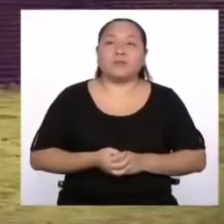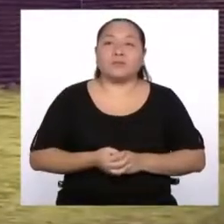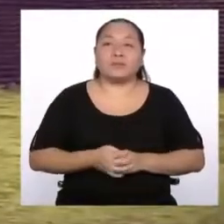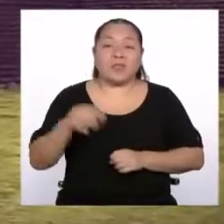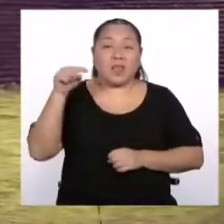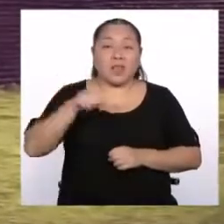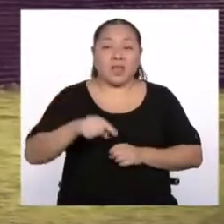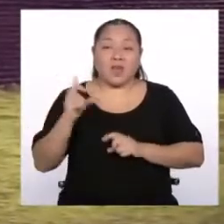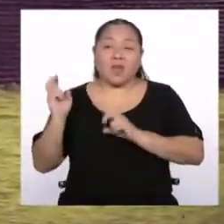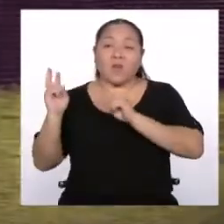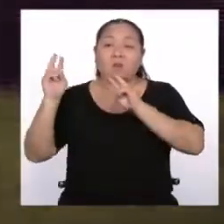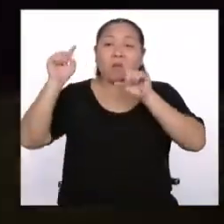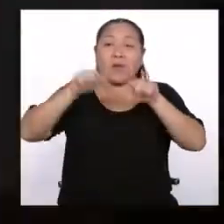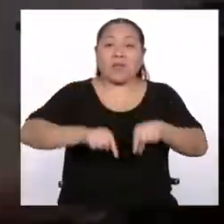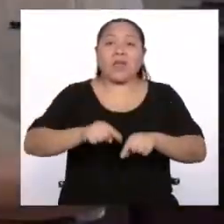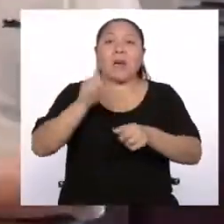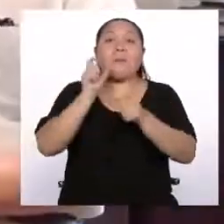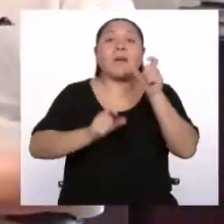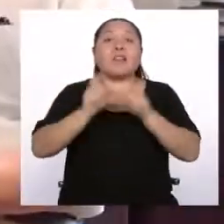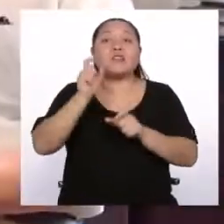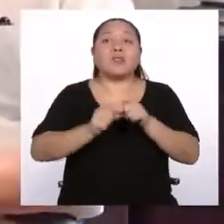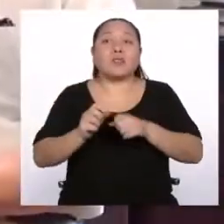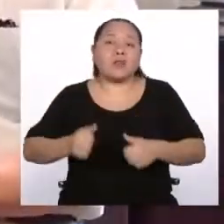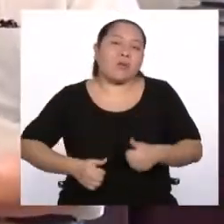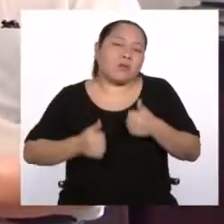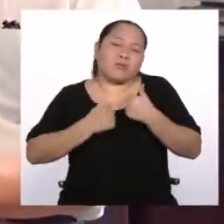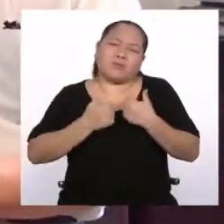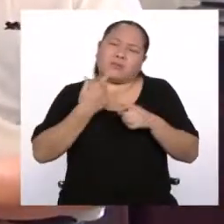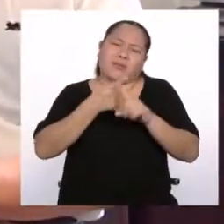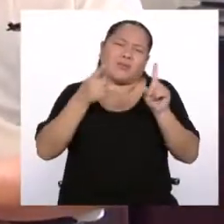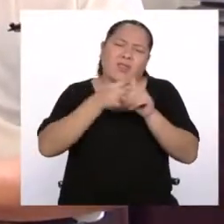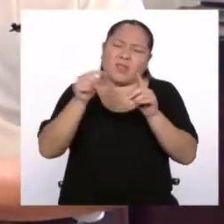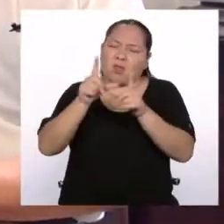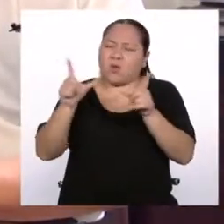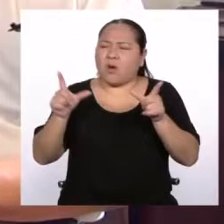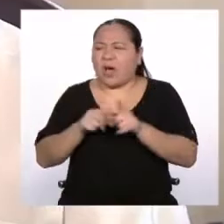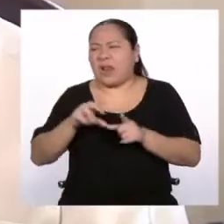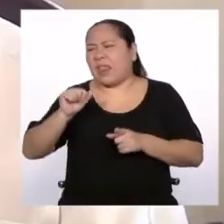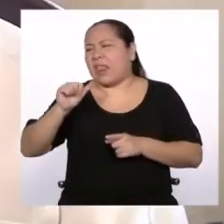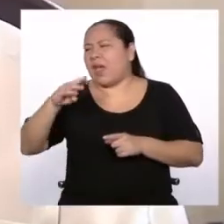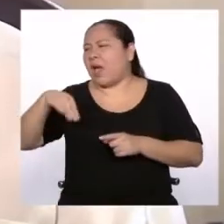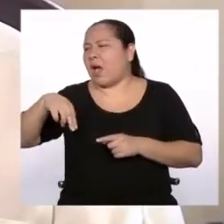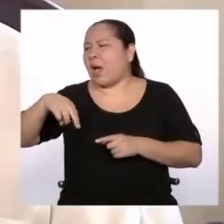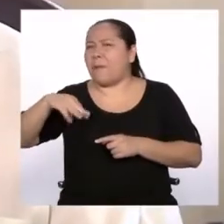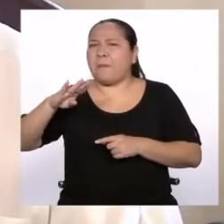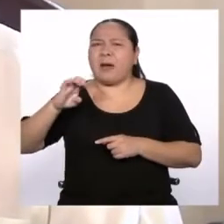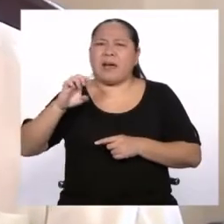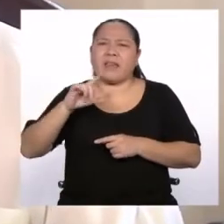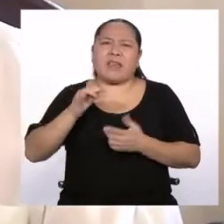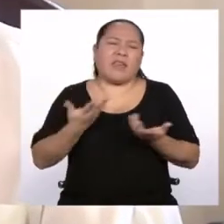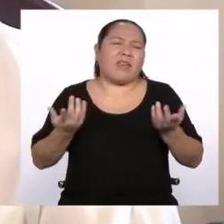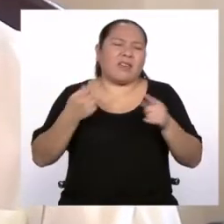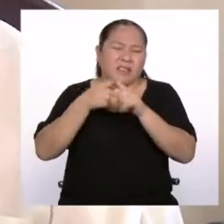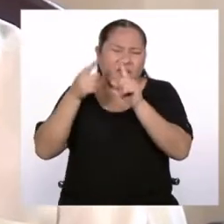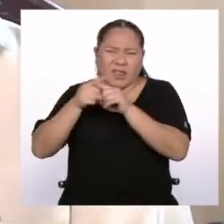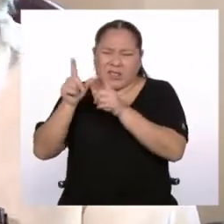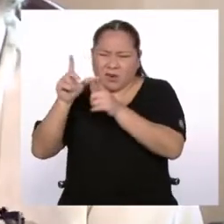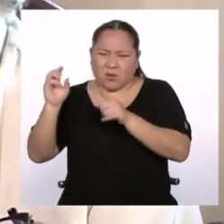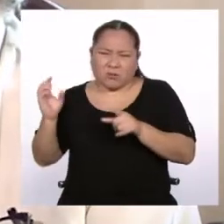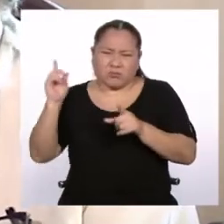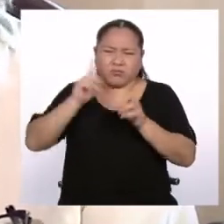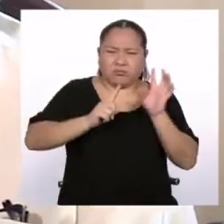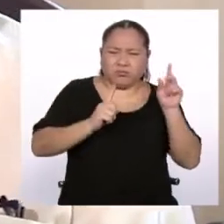Aquí venían gentes a vivir desde, qué sé yo, de Lambayeque, de Recuay, de Huaraz, venían